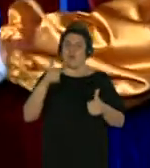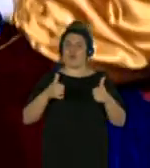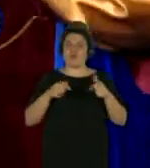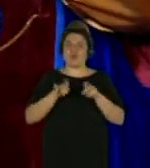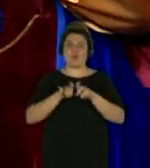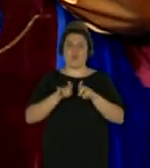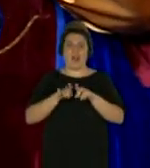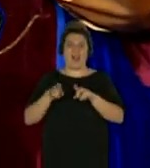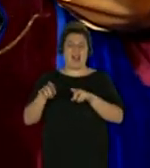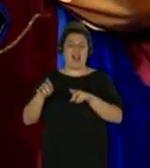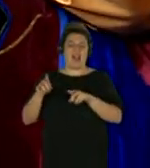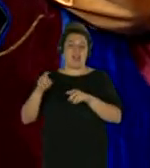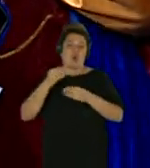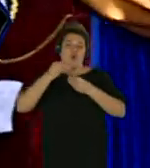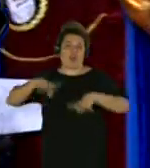Murgueras,